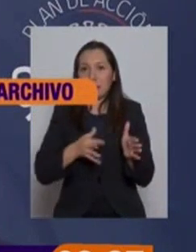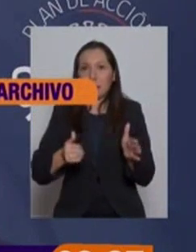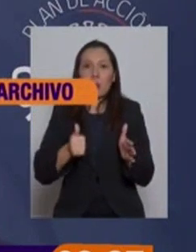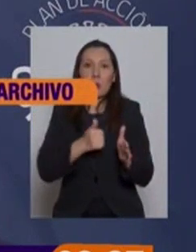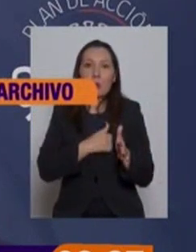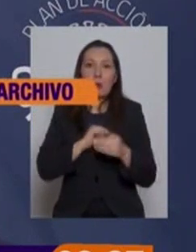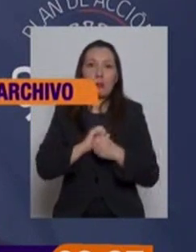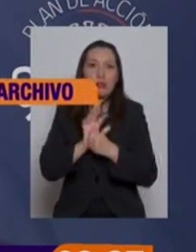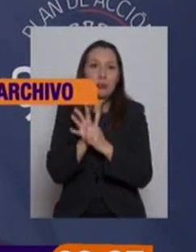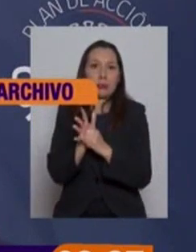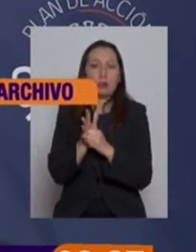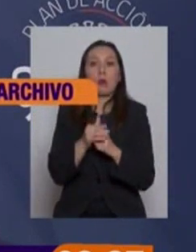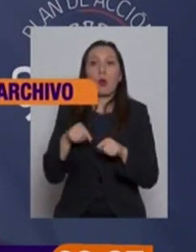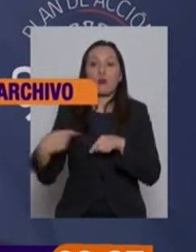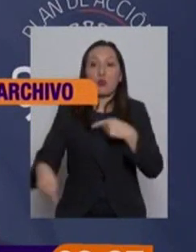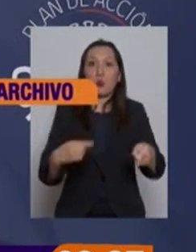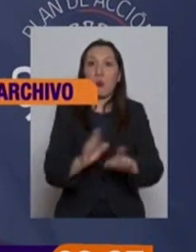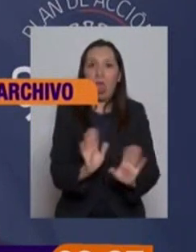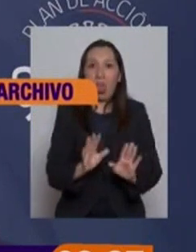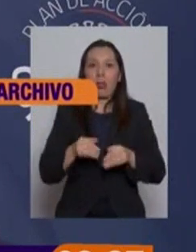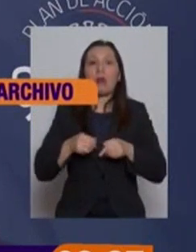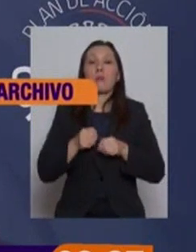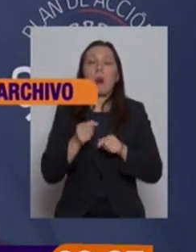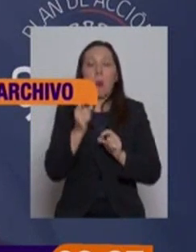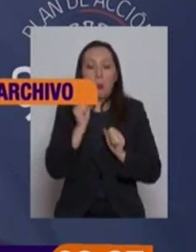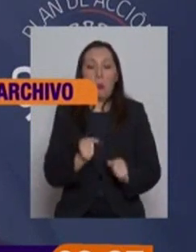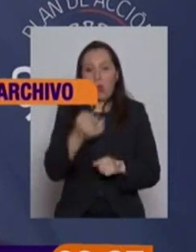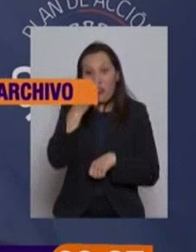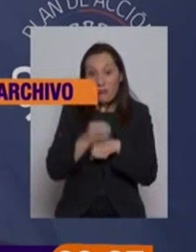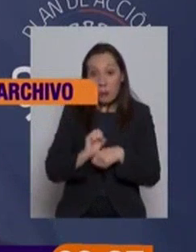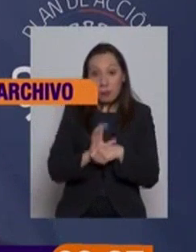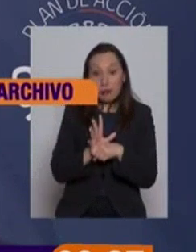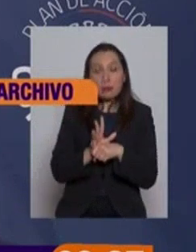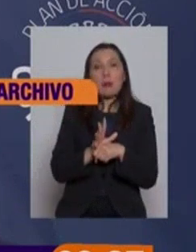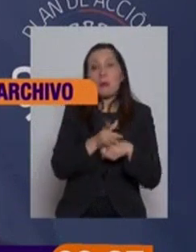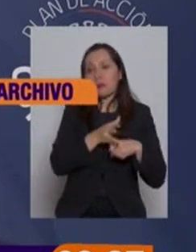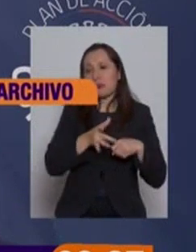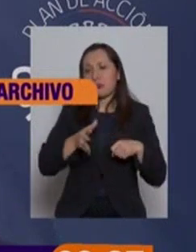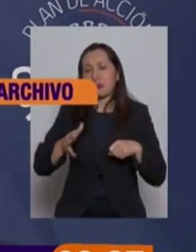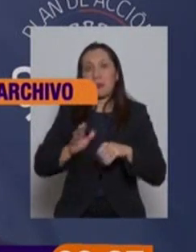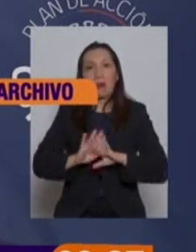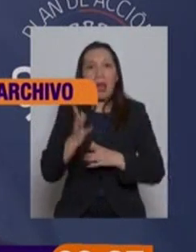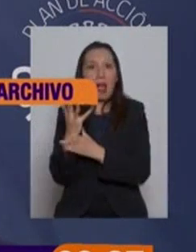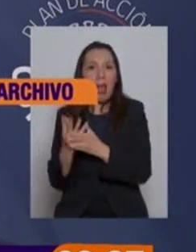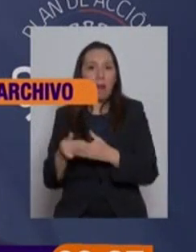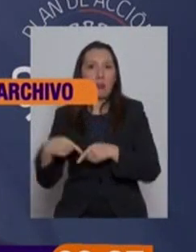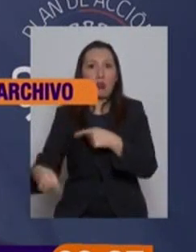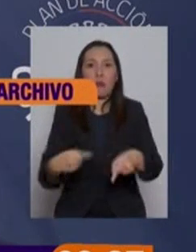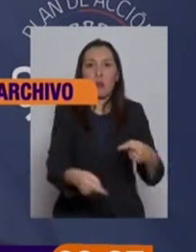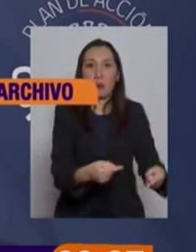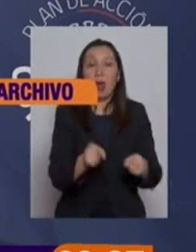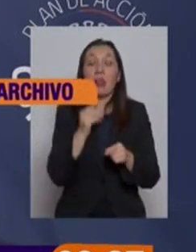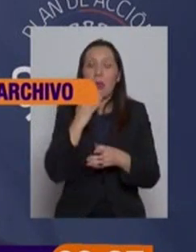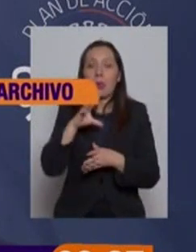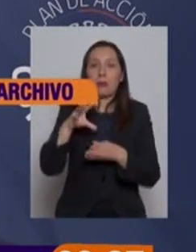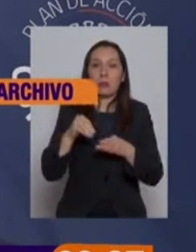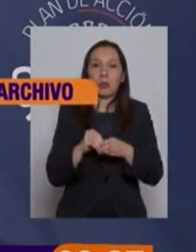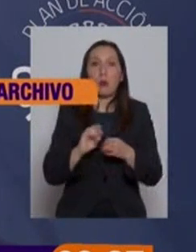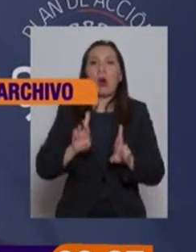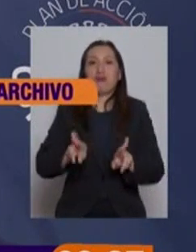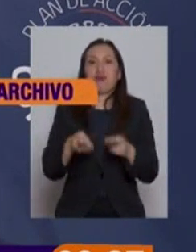ser contagiantes, que no son una fuente de contagio para otros y los incluimos